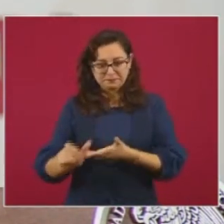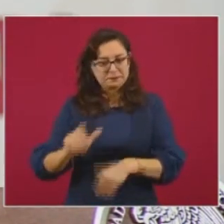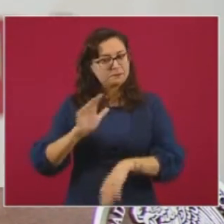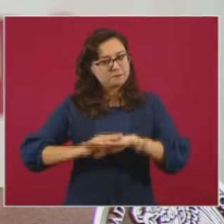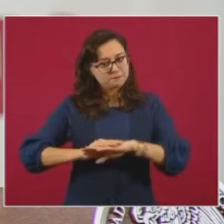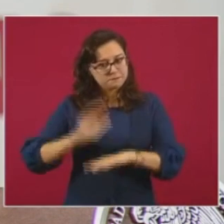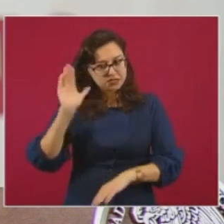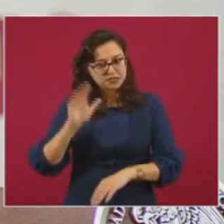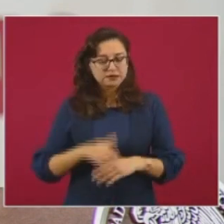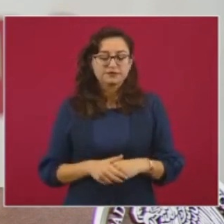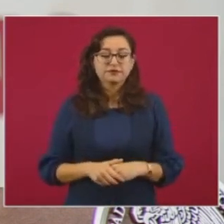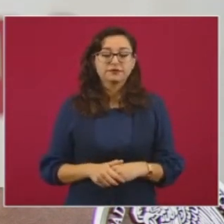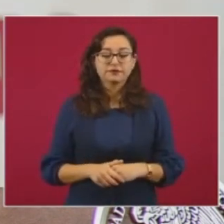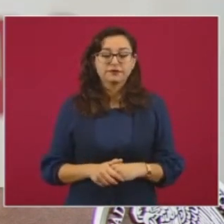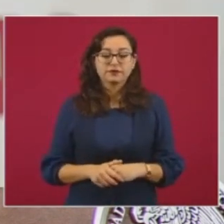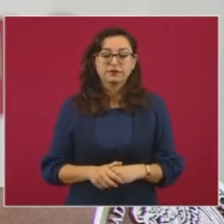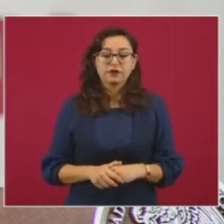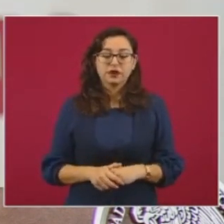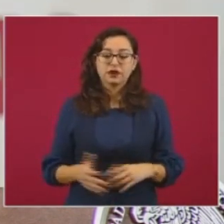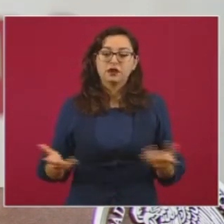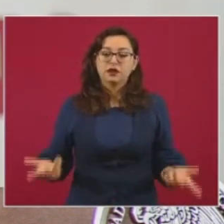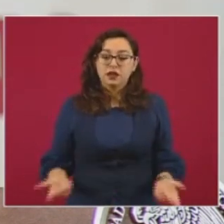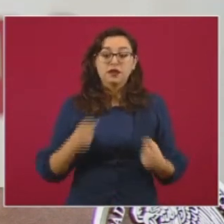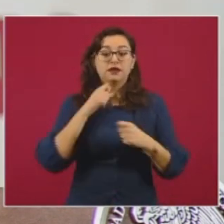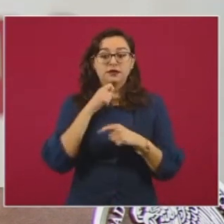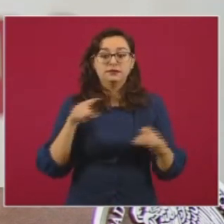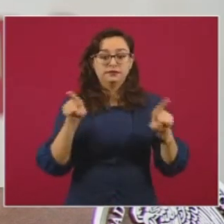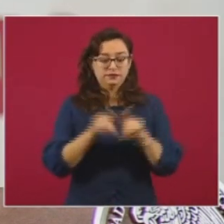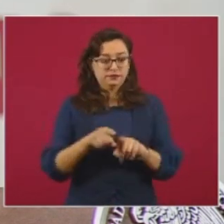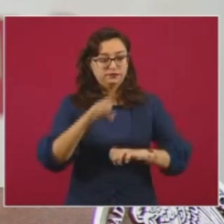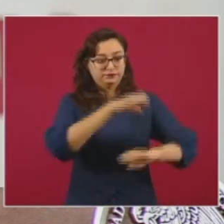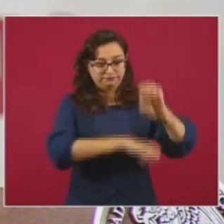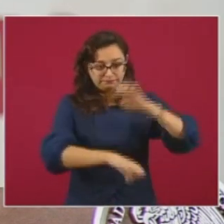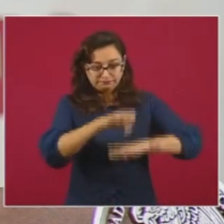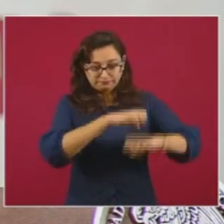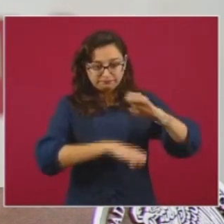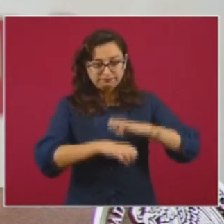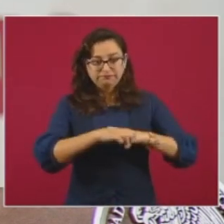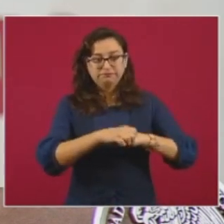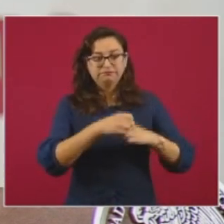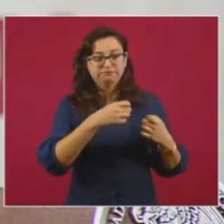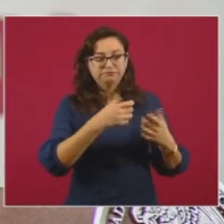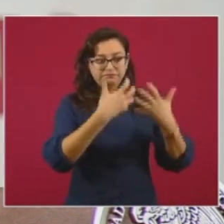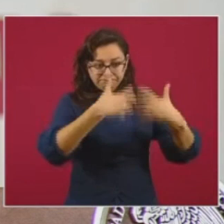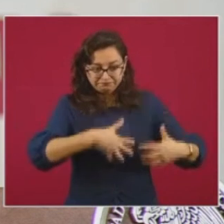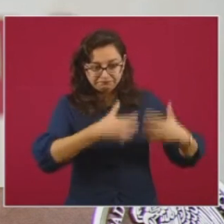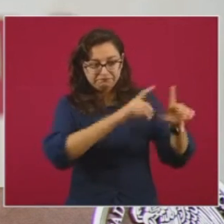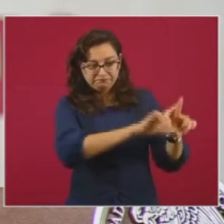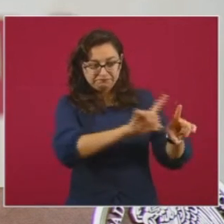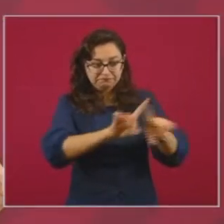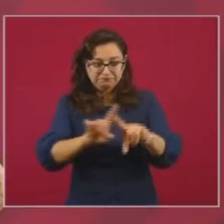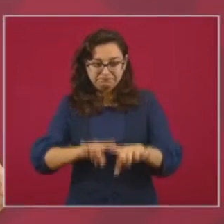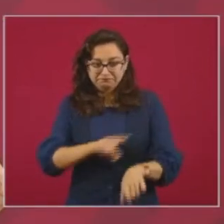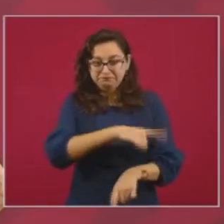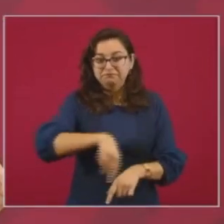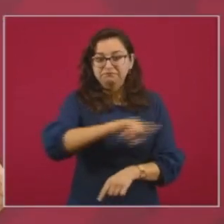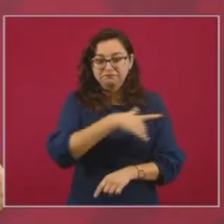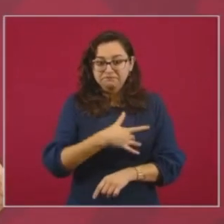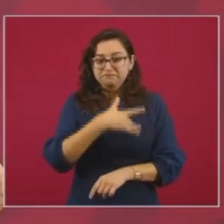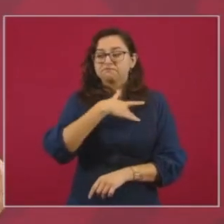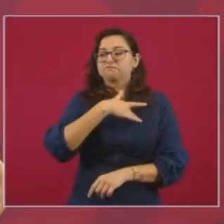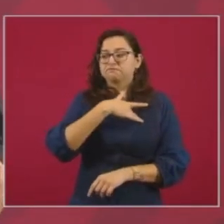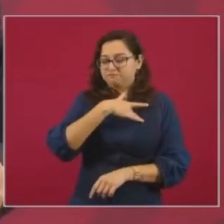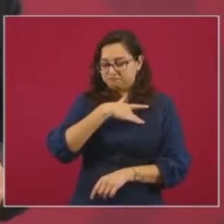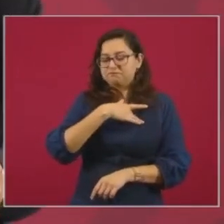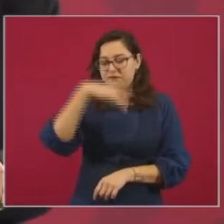desde luego, lo que hizo el sector empresarial de aceptar voluntariamente incrementar sus